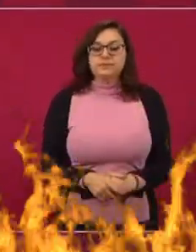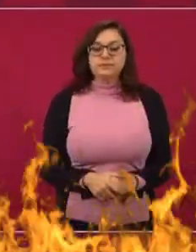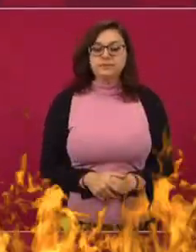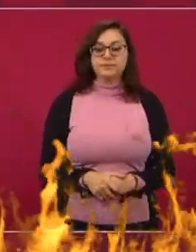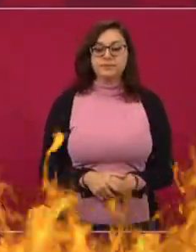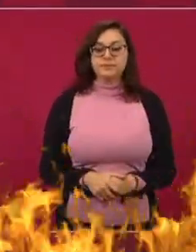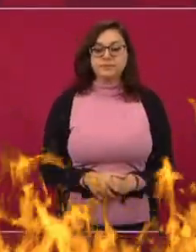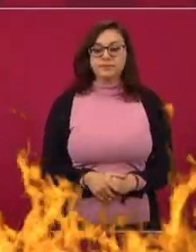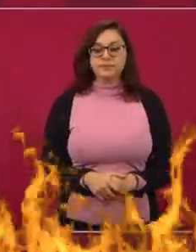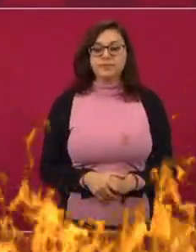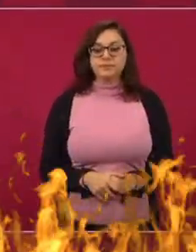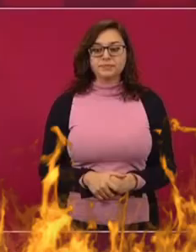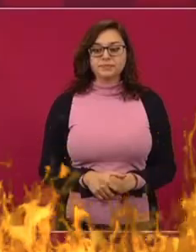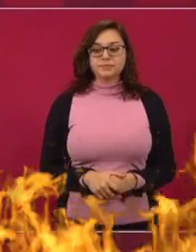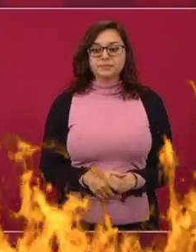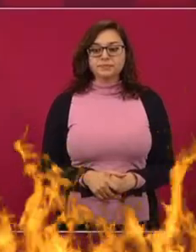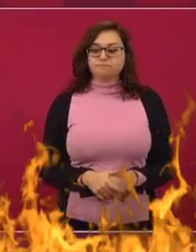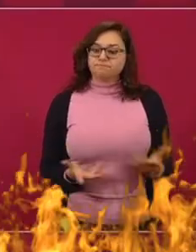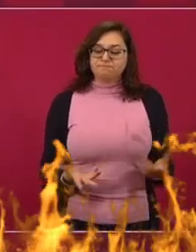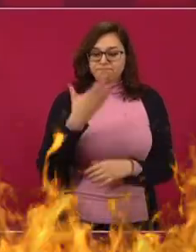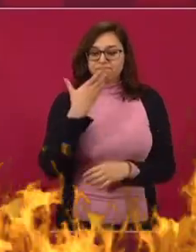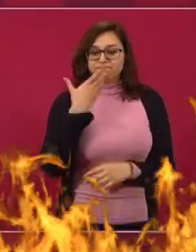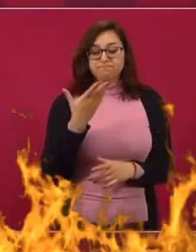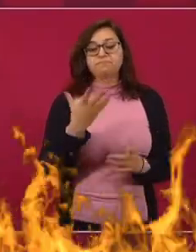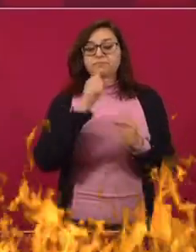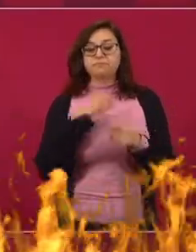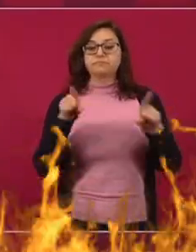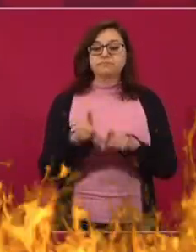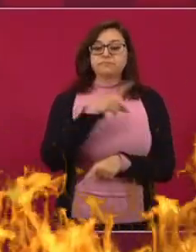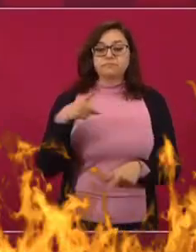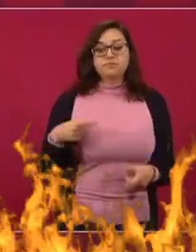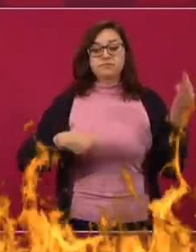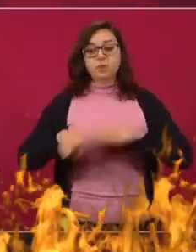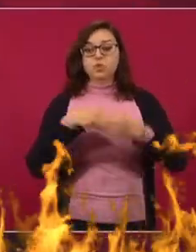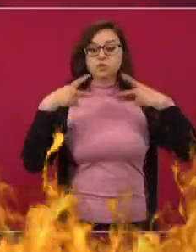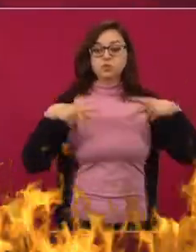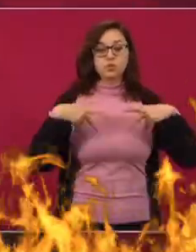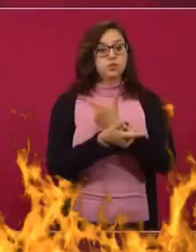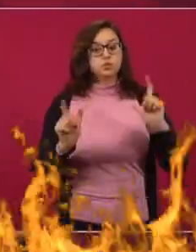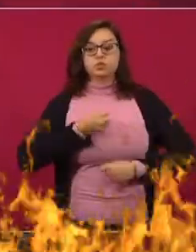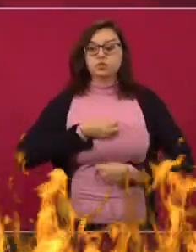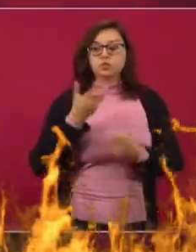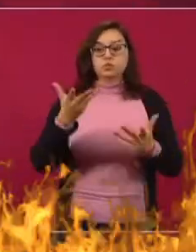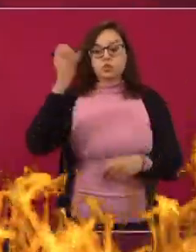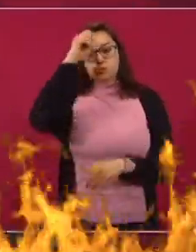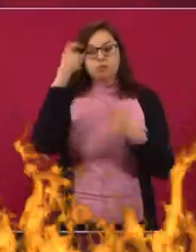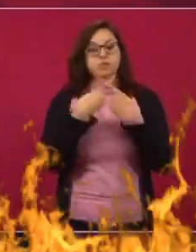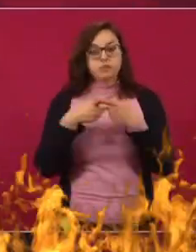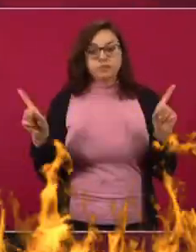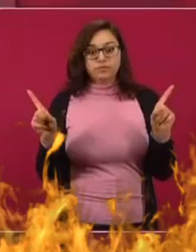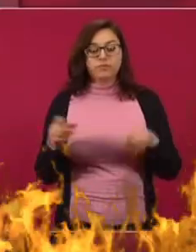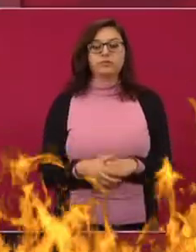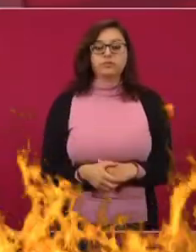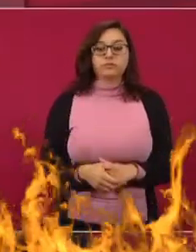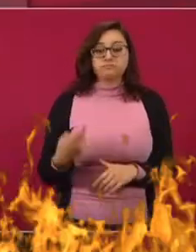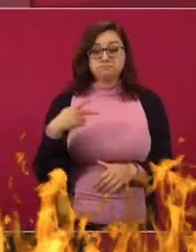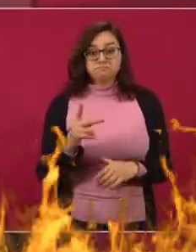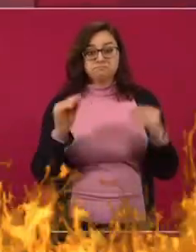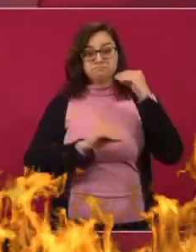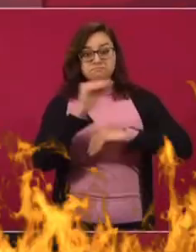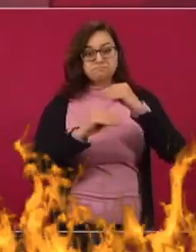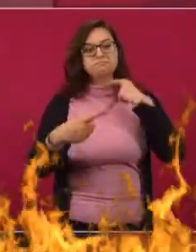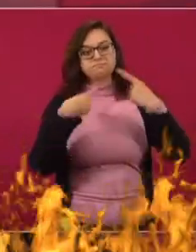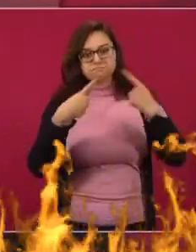eso, respetar la libertad de manifestación, de expresión, el derecho a disentir, pero ganarles en el